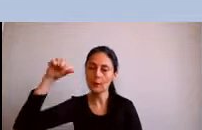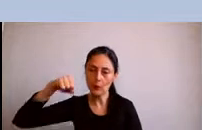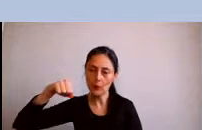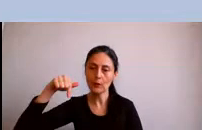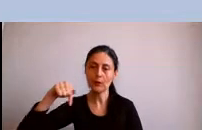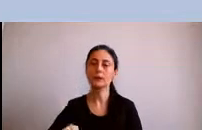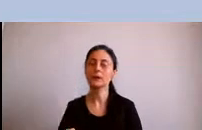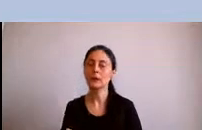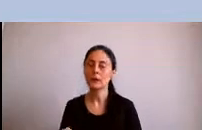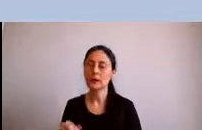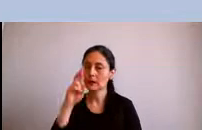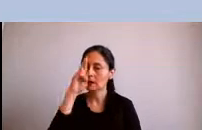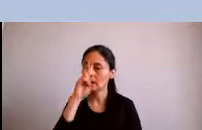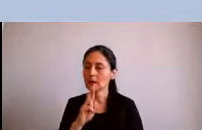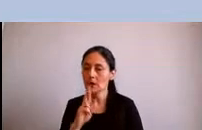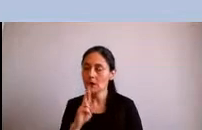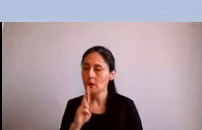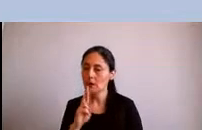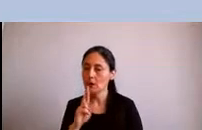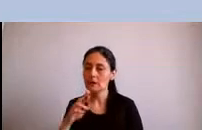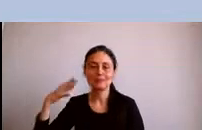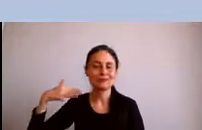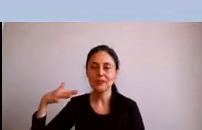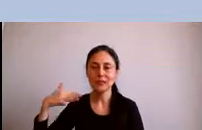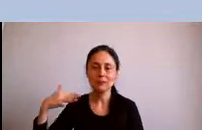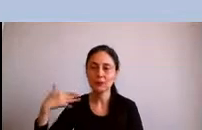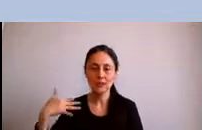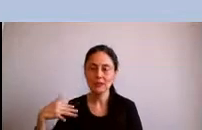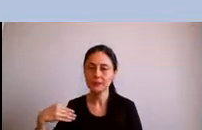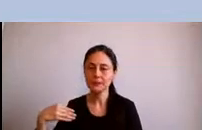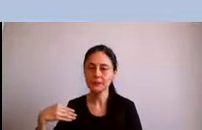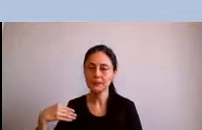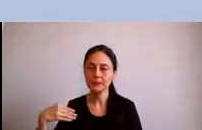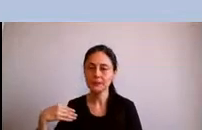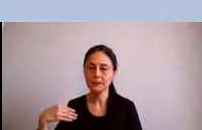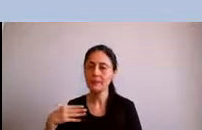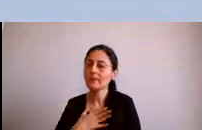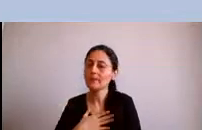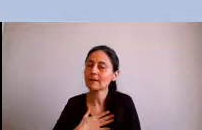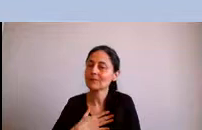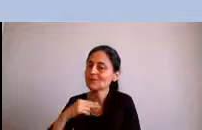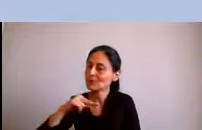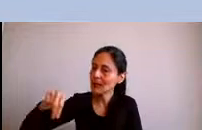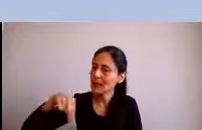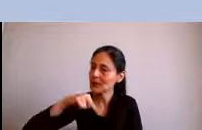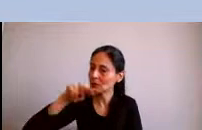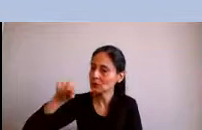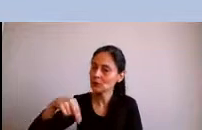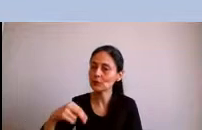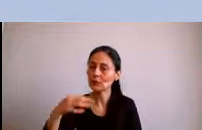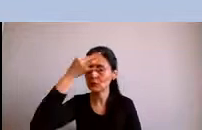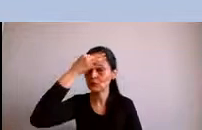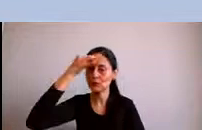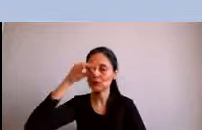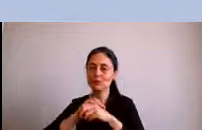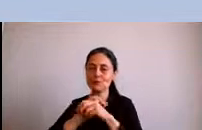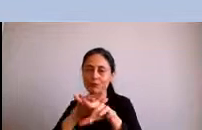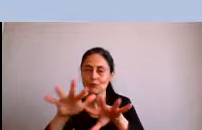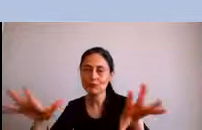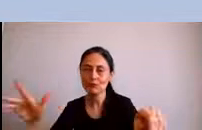que es muy importante y a nosotros la pandemia, ya que estamos hablando de